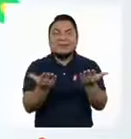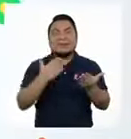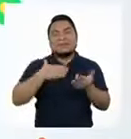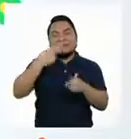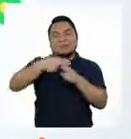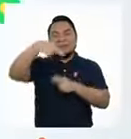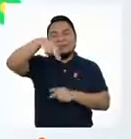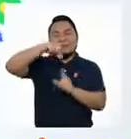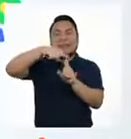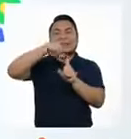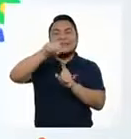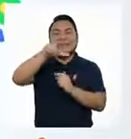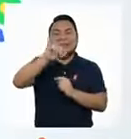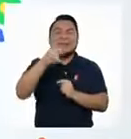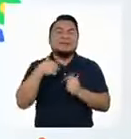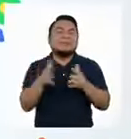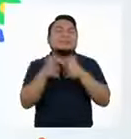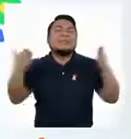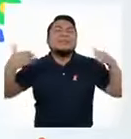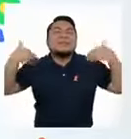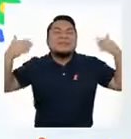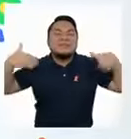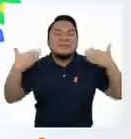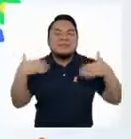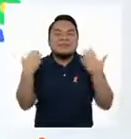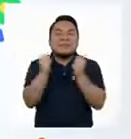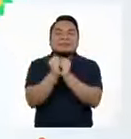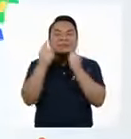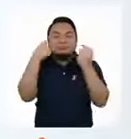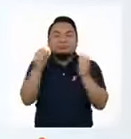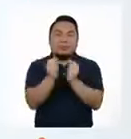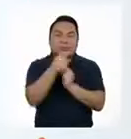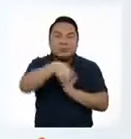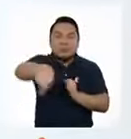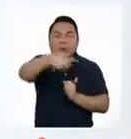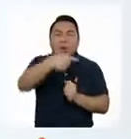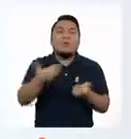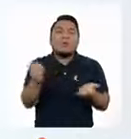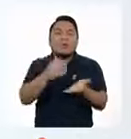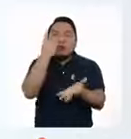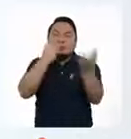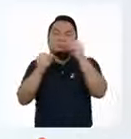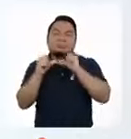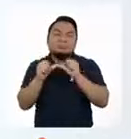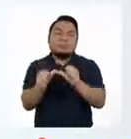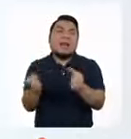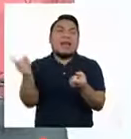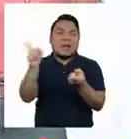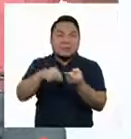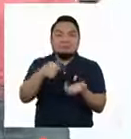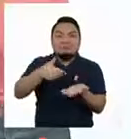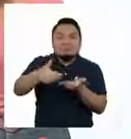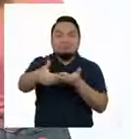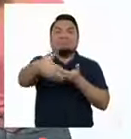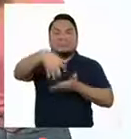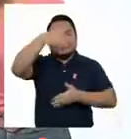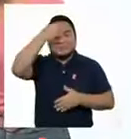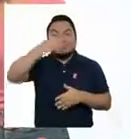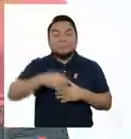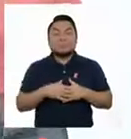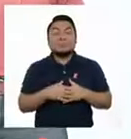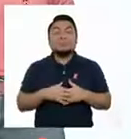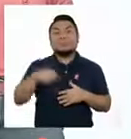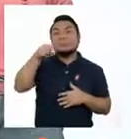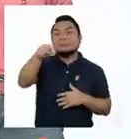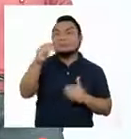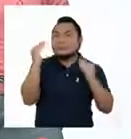soy Natalie Segarra y me siento feliz de conducir este nuevo viaje hacia el aprendizaje. ¡Adultos de